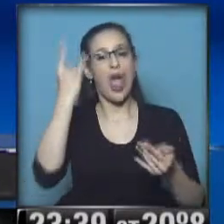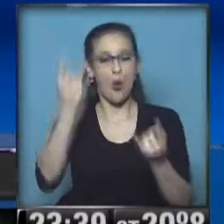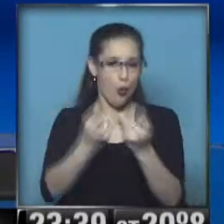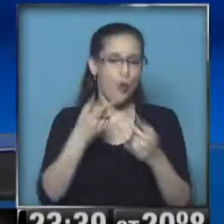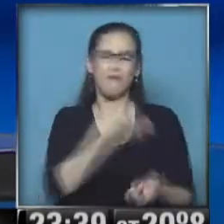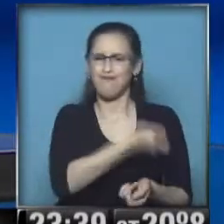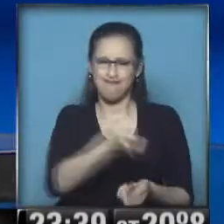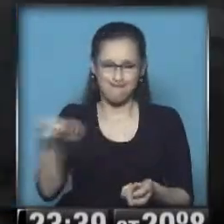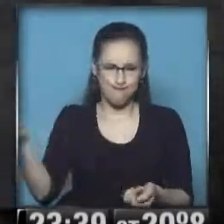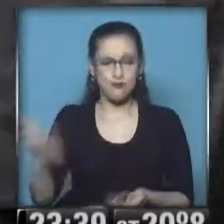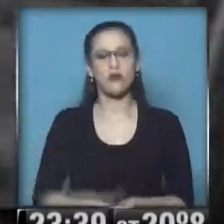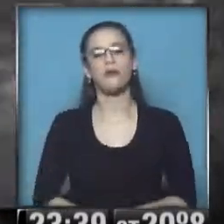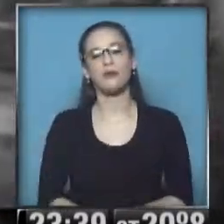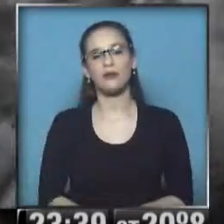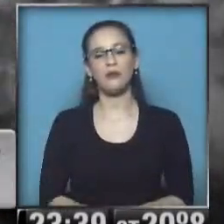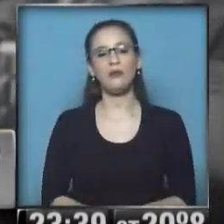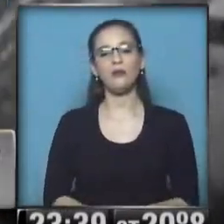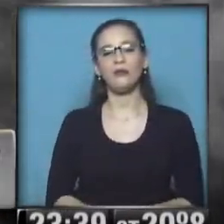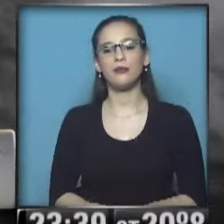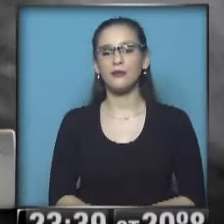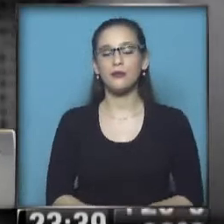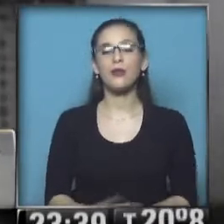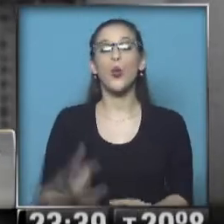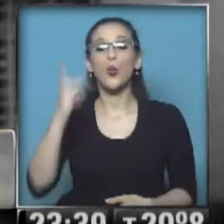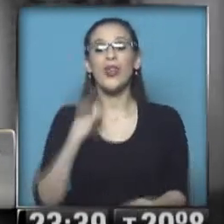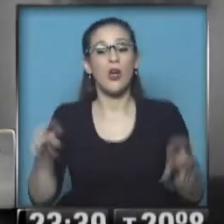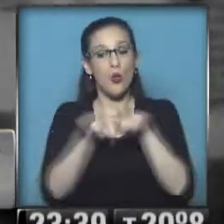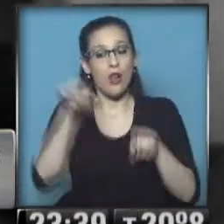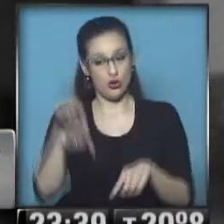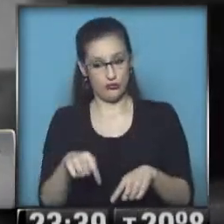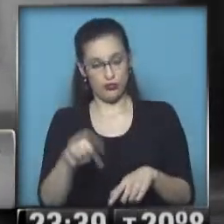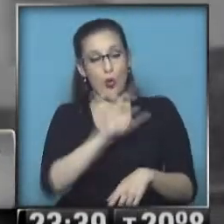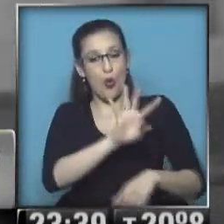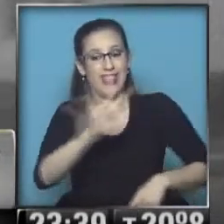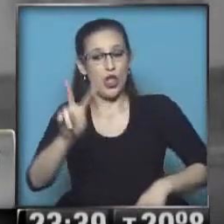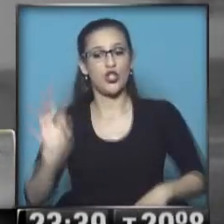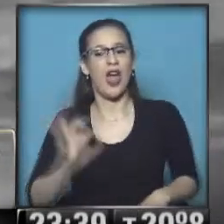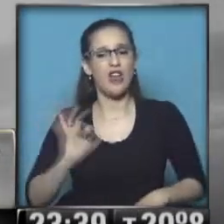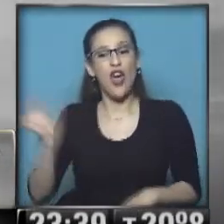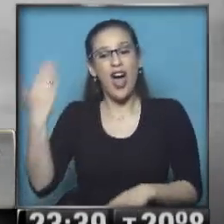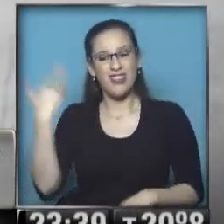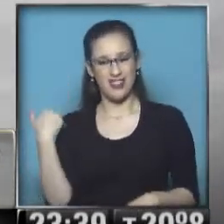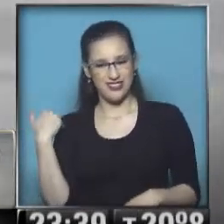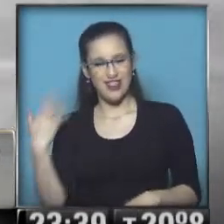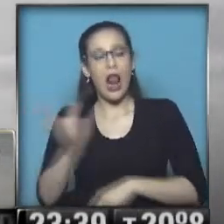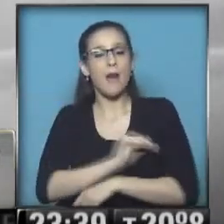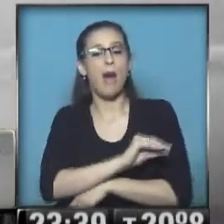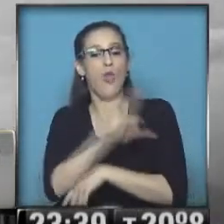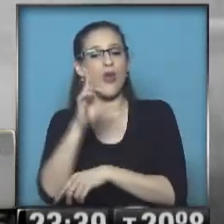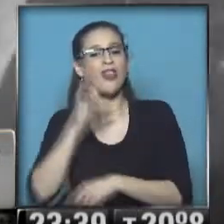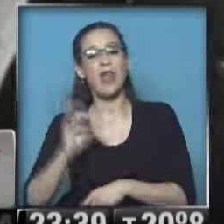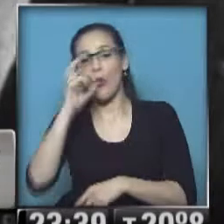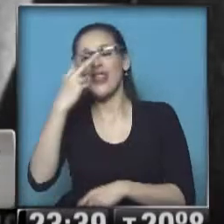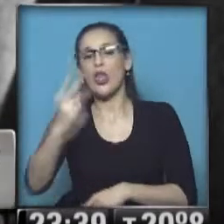especiales. En un día como hoy, hace 42 años, durante la madrugada del 22 de agosto